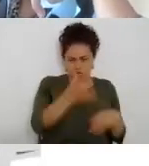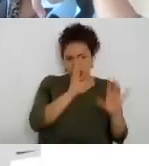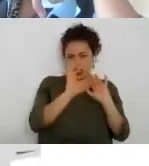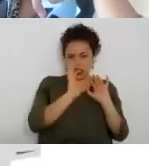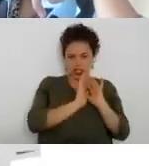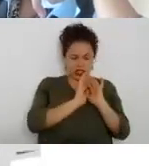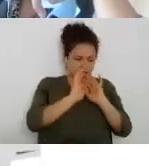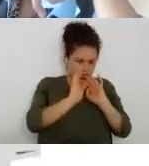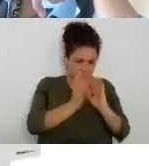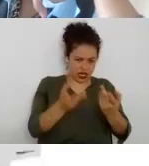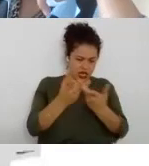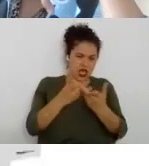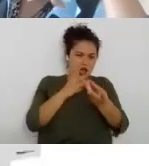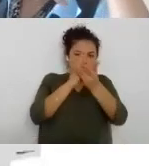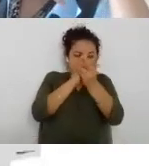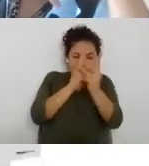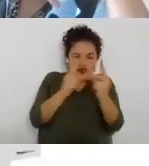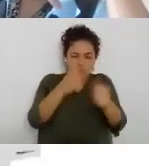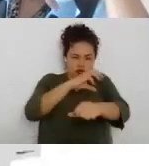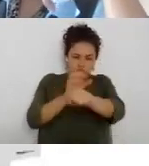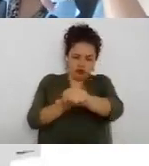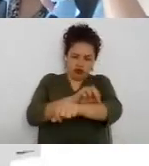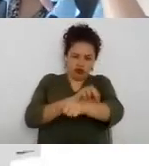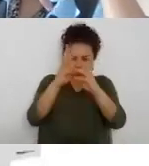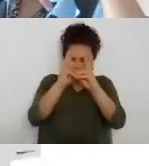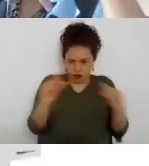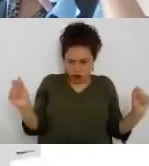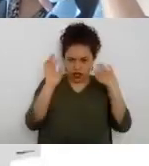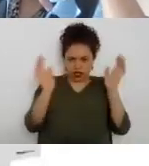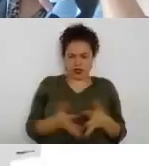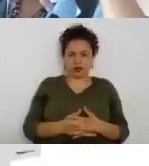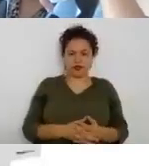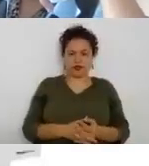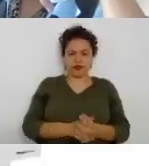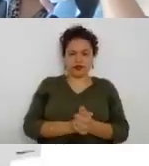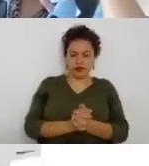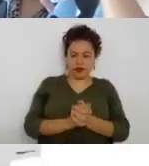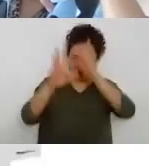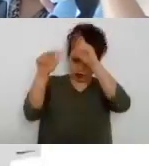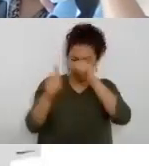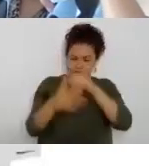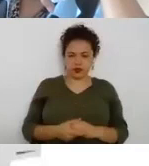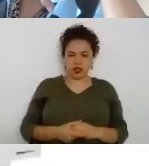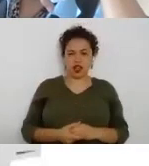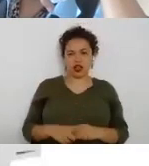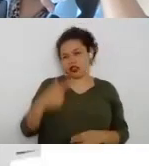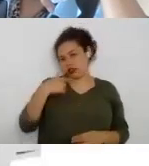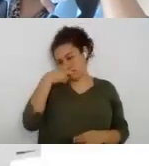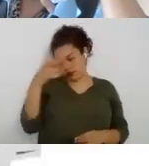ya calcinó todo el tejido que hubo anteriormente. ¿De acuerdo? Ahora bien, de aquí les hago la siguiente